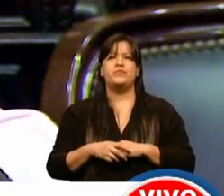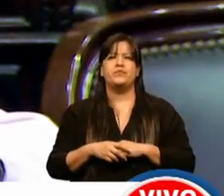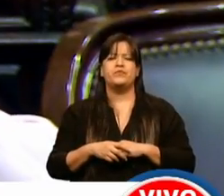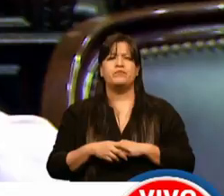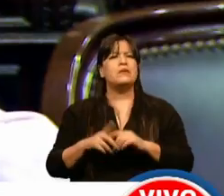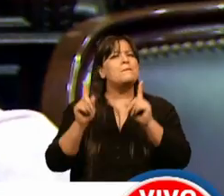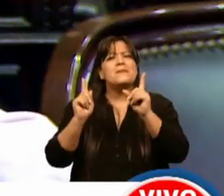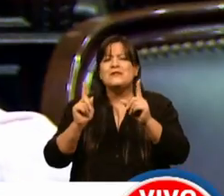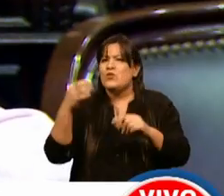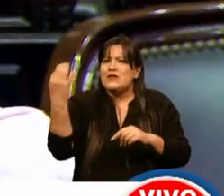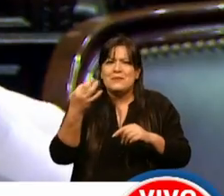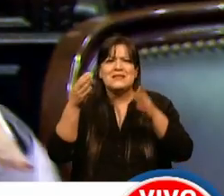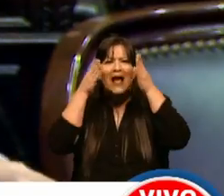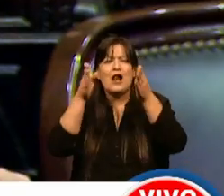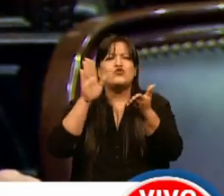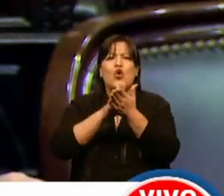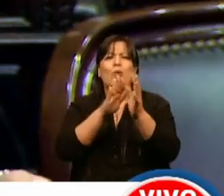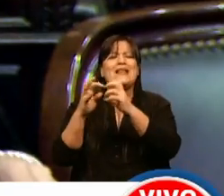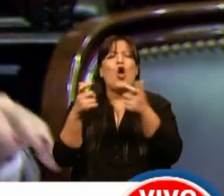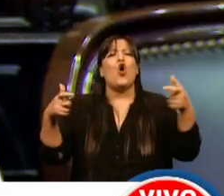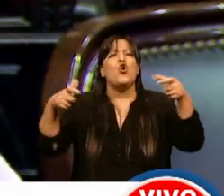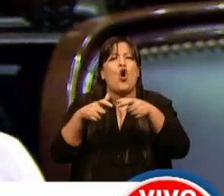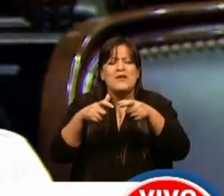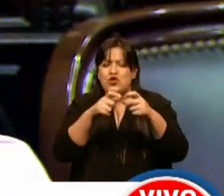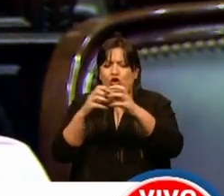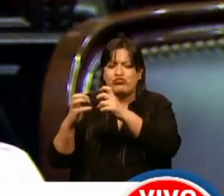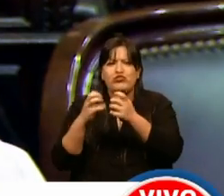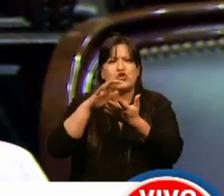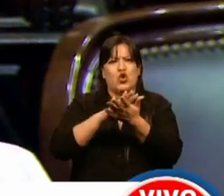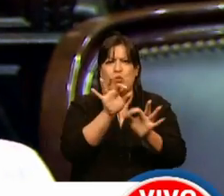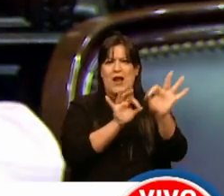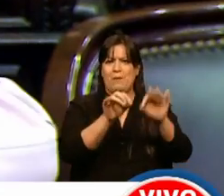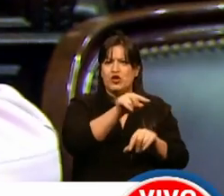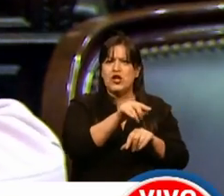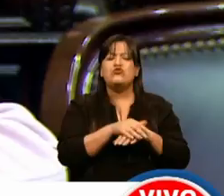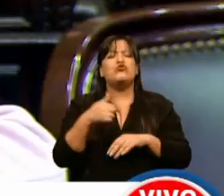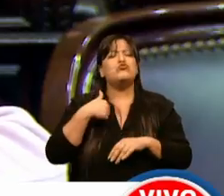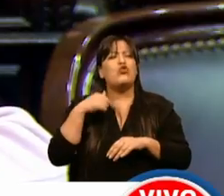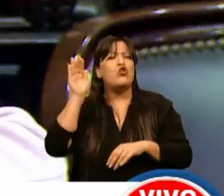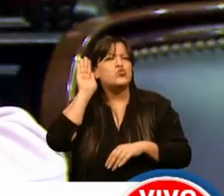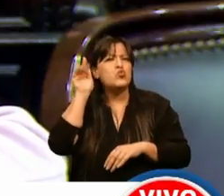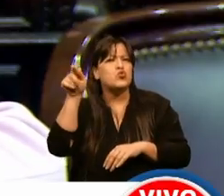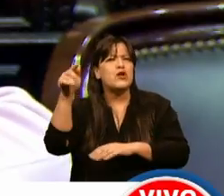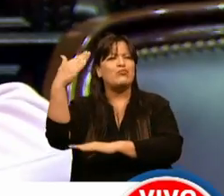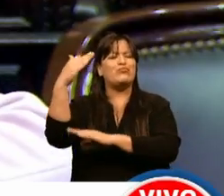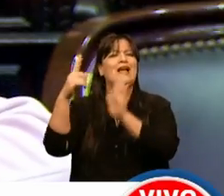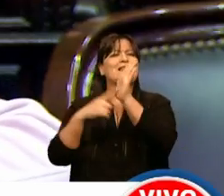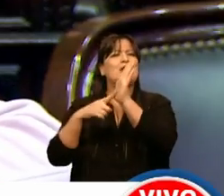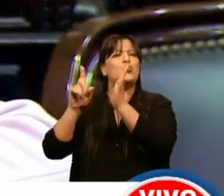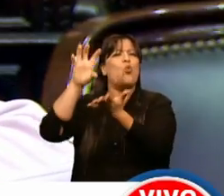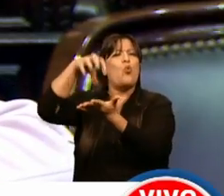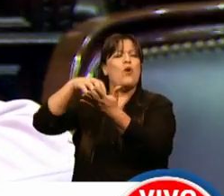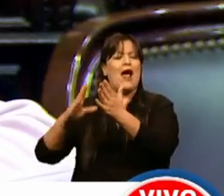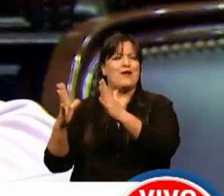siguiendo especialmente el tratamiento en comisión de este proyecto al escuchar al titular del enargás